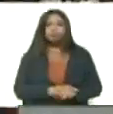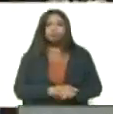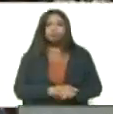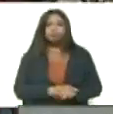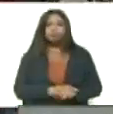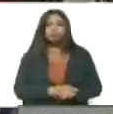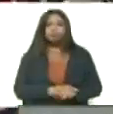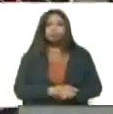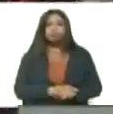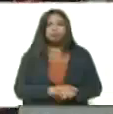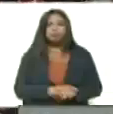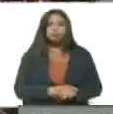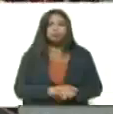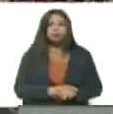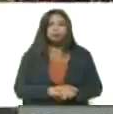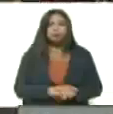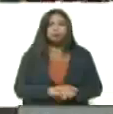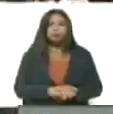Véanle